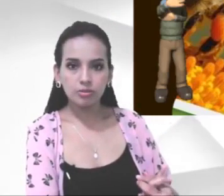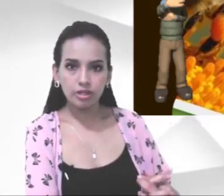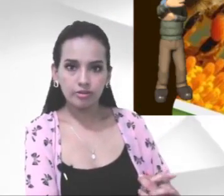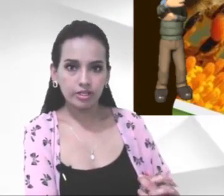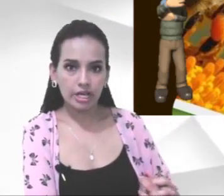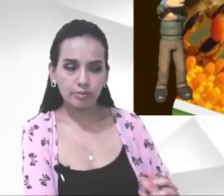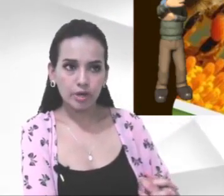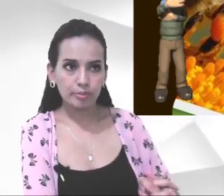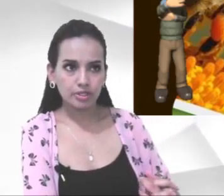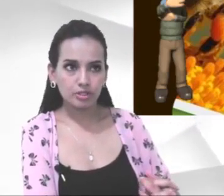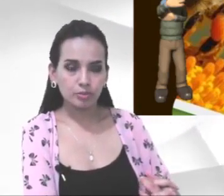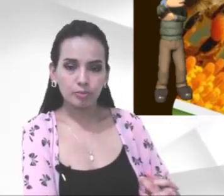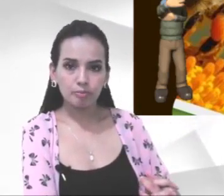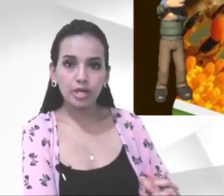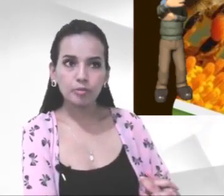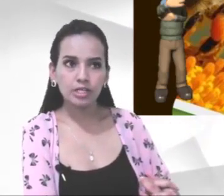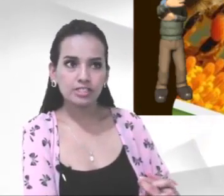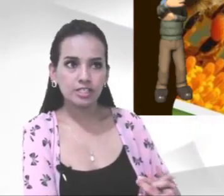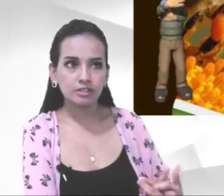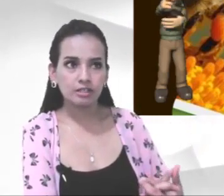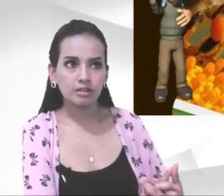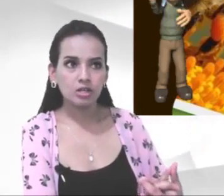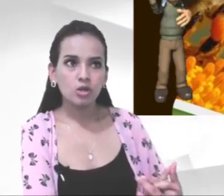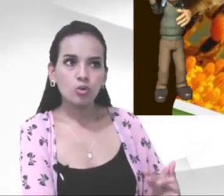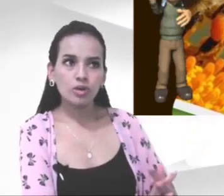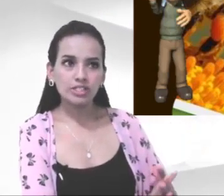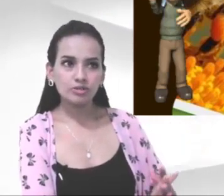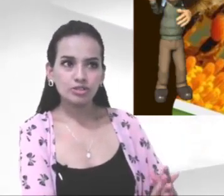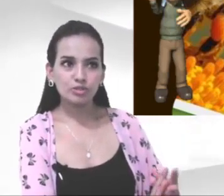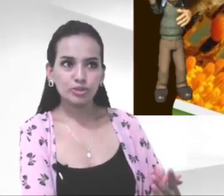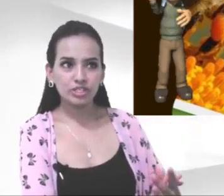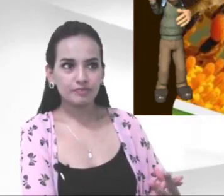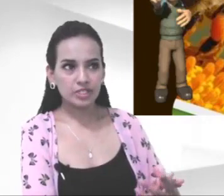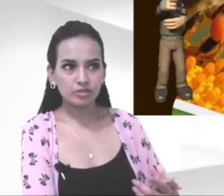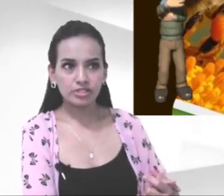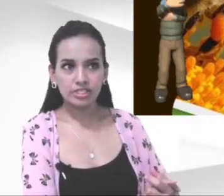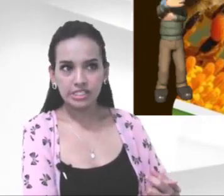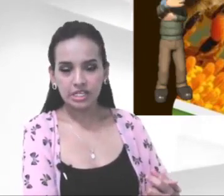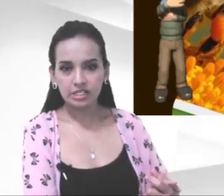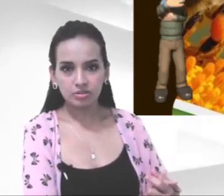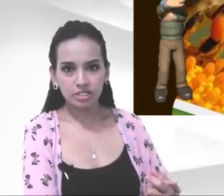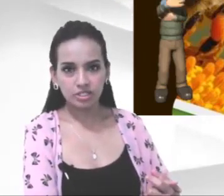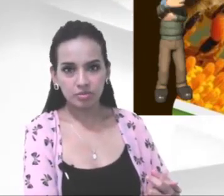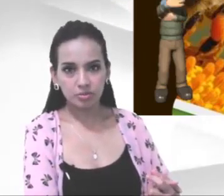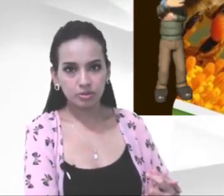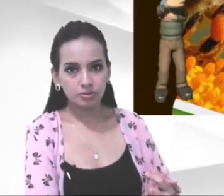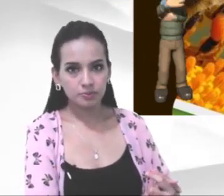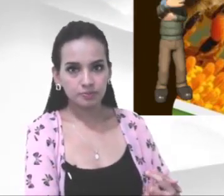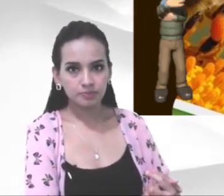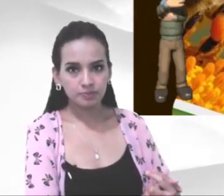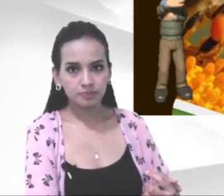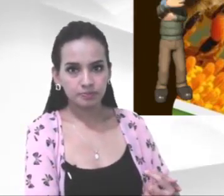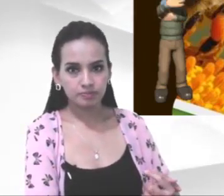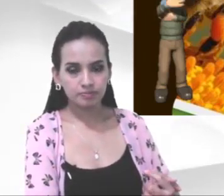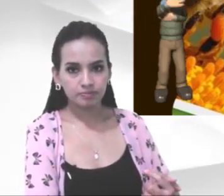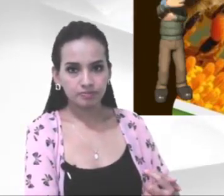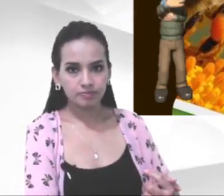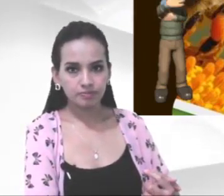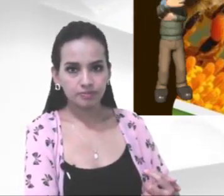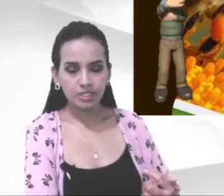reflexionamos en lo que ya hemos aprendido veamos la siguiente cuáles son los tipos de adaptaciones que se dan en los seres vivos